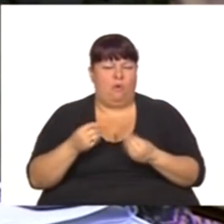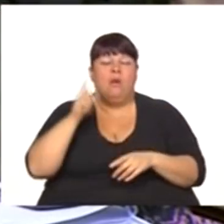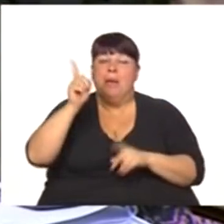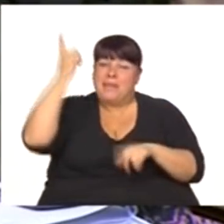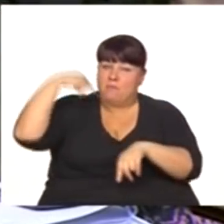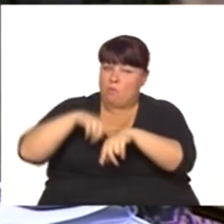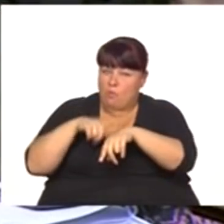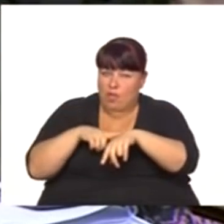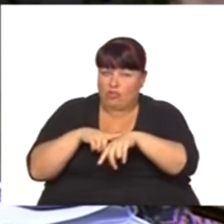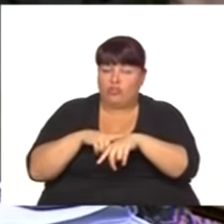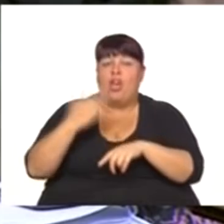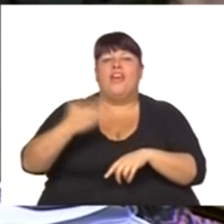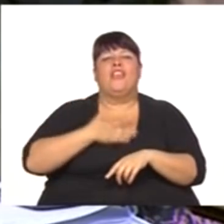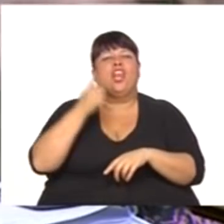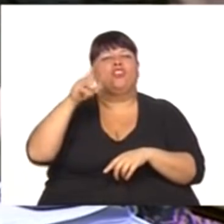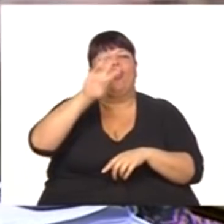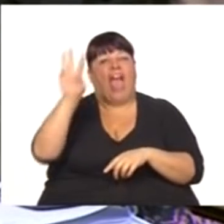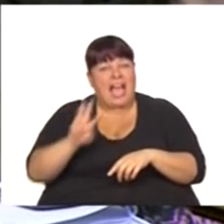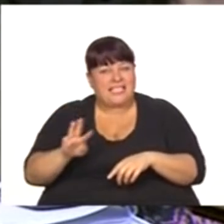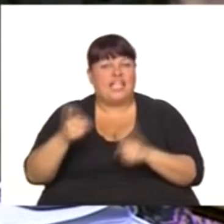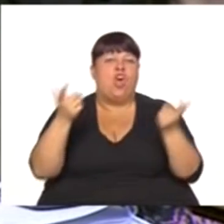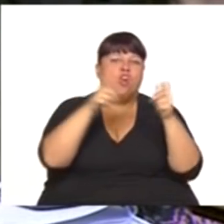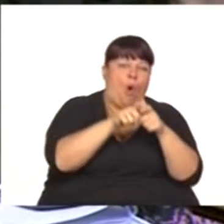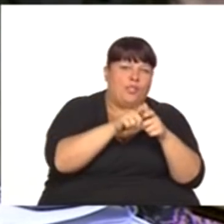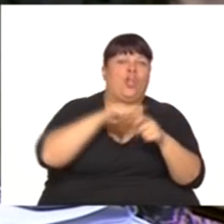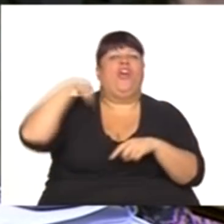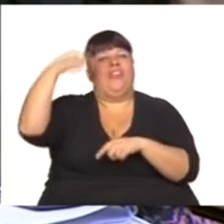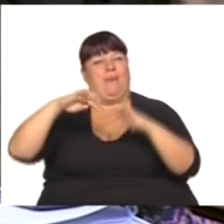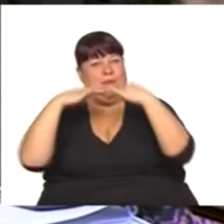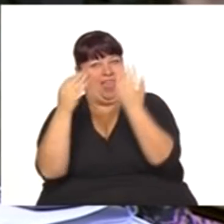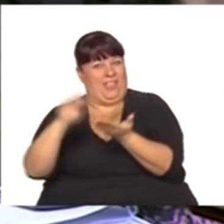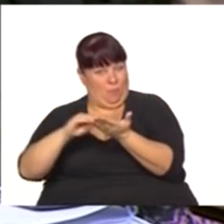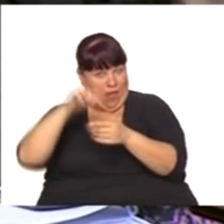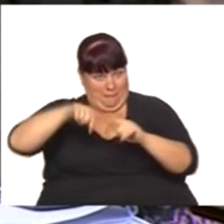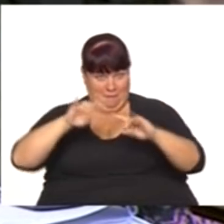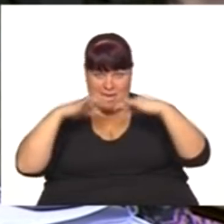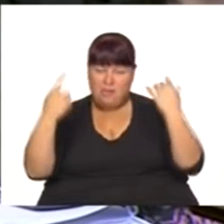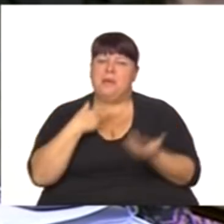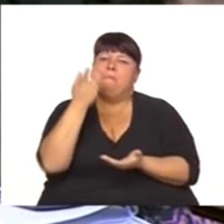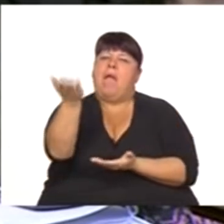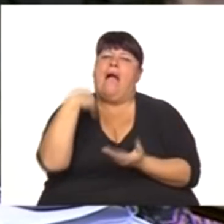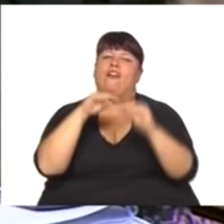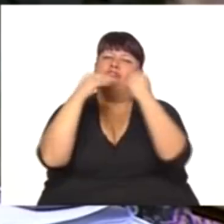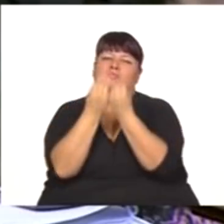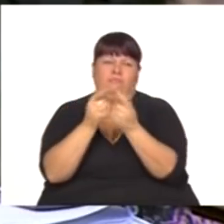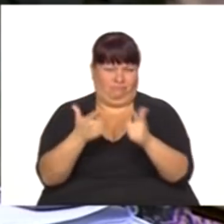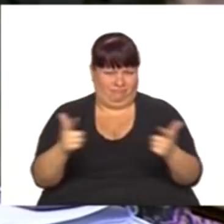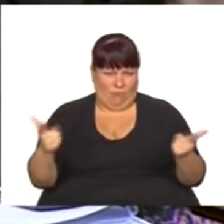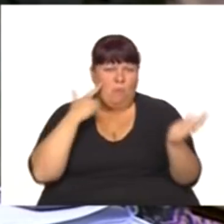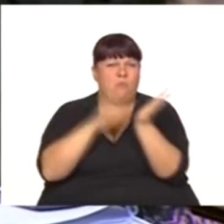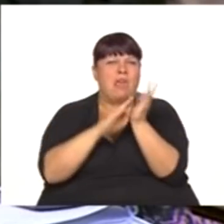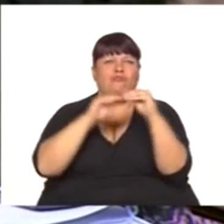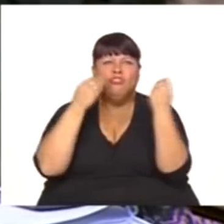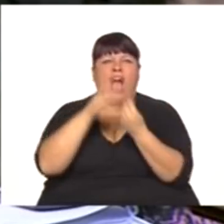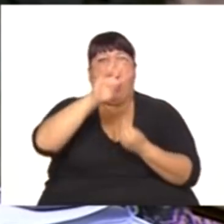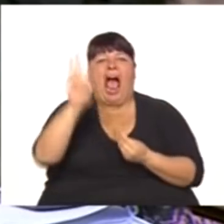ese momento, al director ejecutivo de ANSES, tanto en la comisión como luego en la Cámara de Diputados, en este recinto, le pedimos los números. No existían en ANSES,